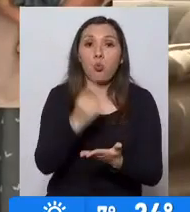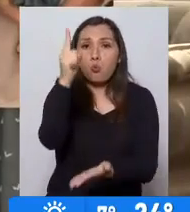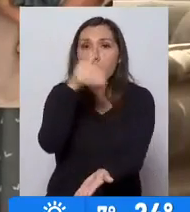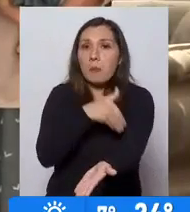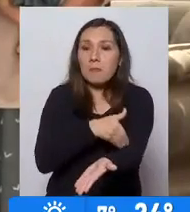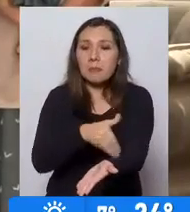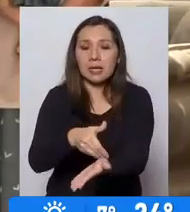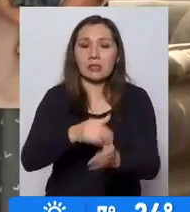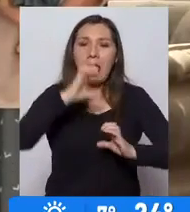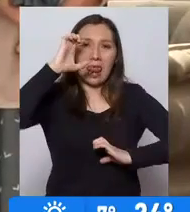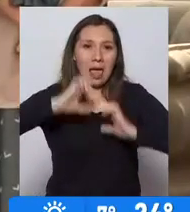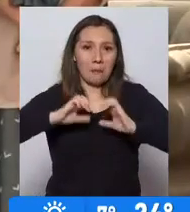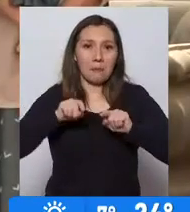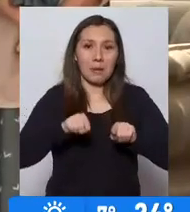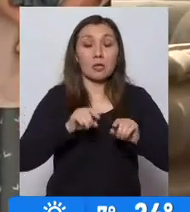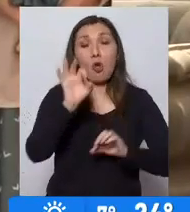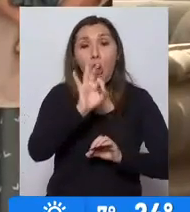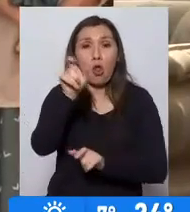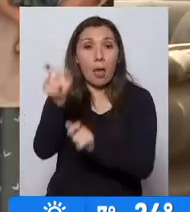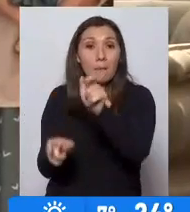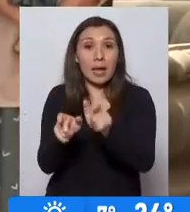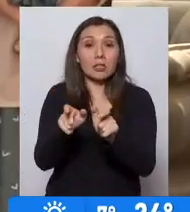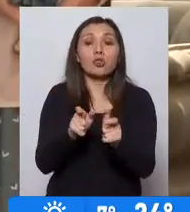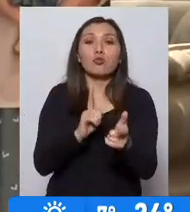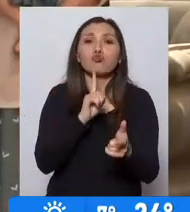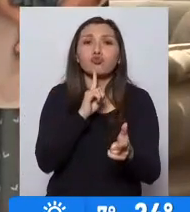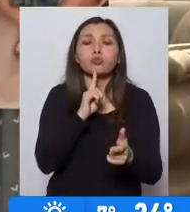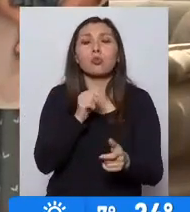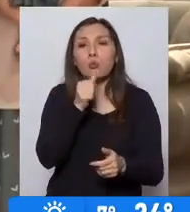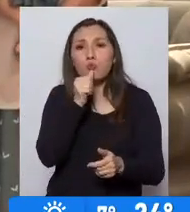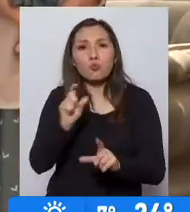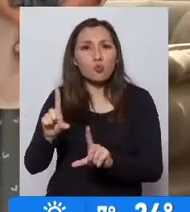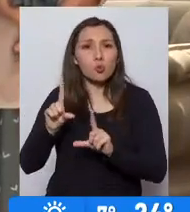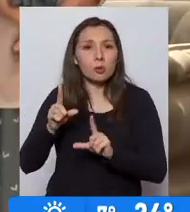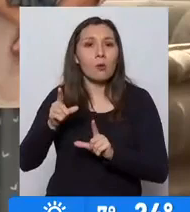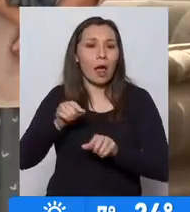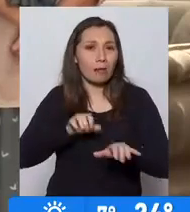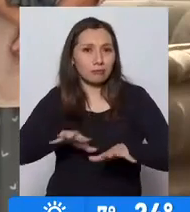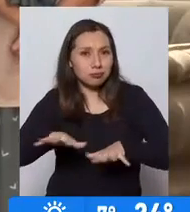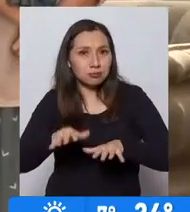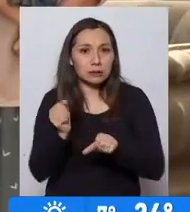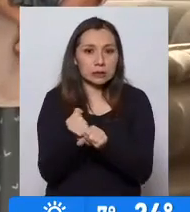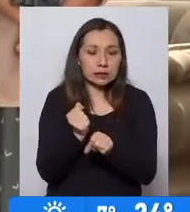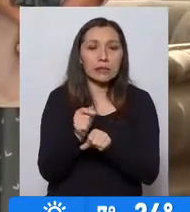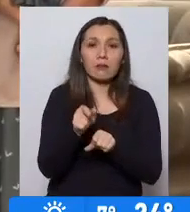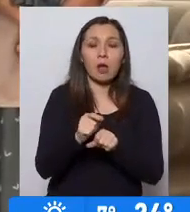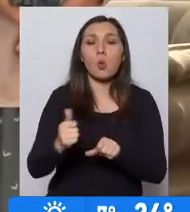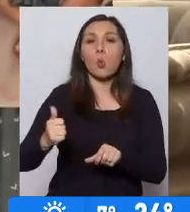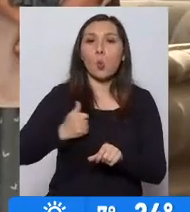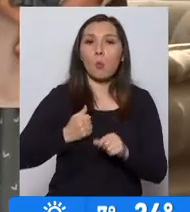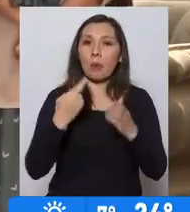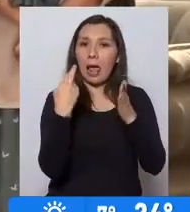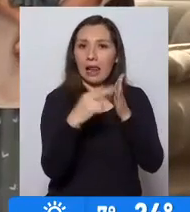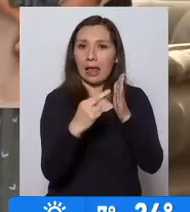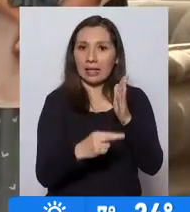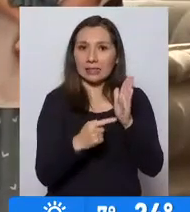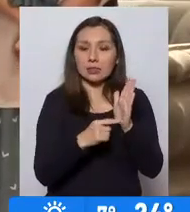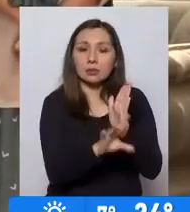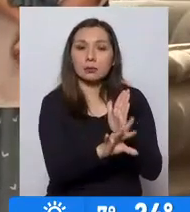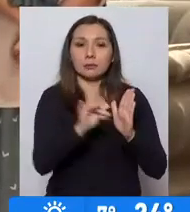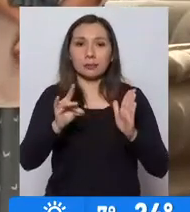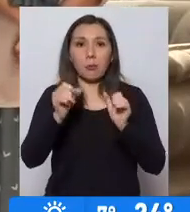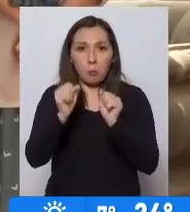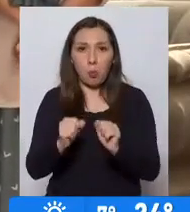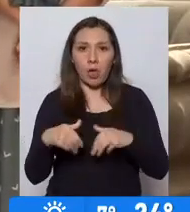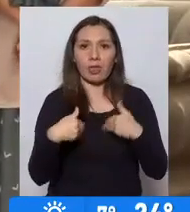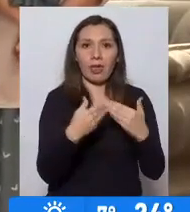de empresas o personas con inicio de actividades y que cumplan naturalmente los requisitos de